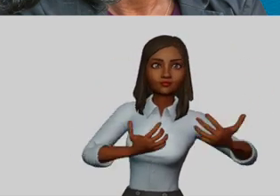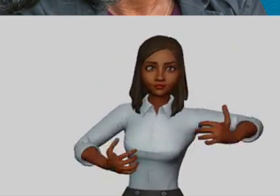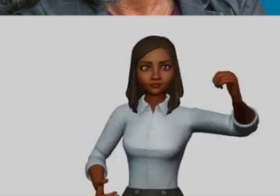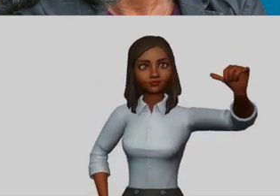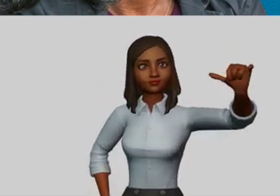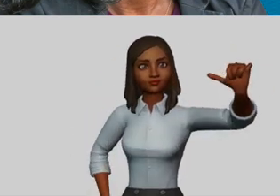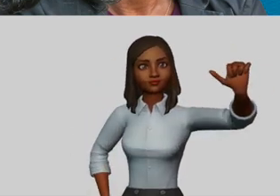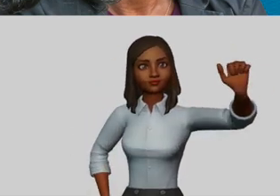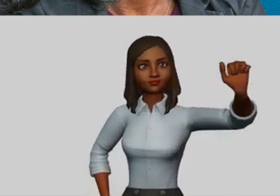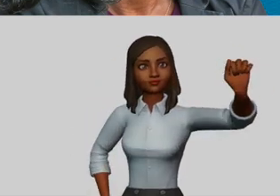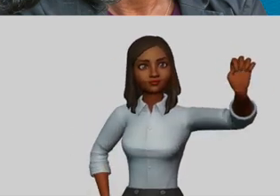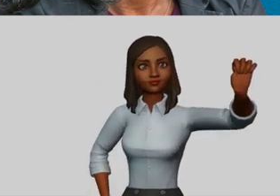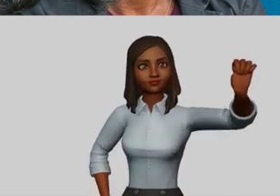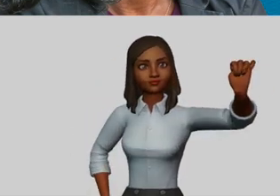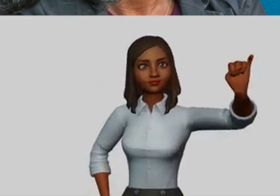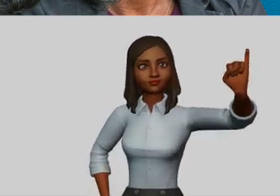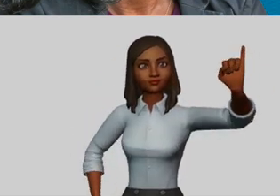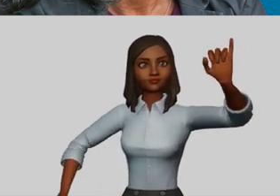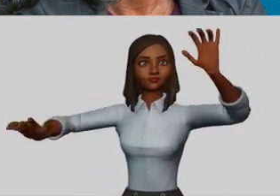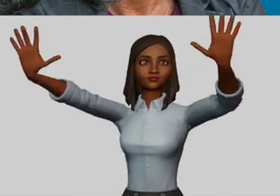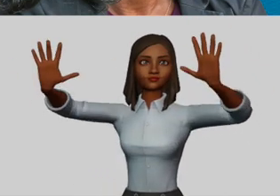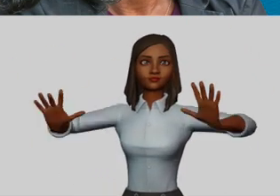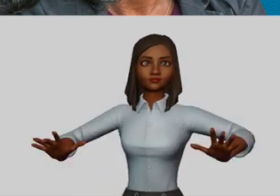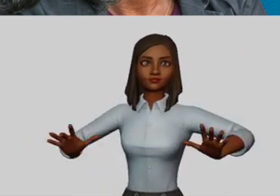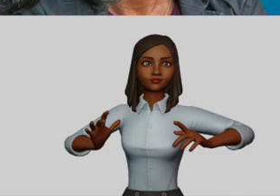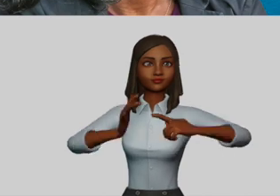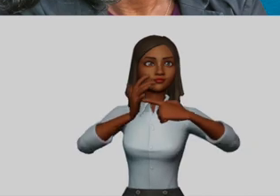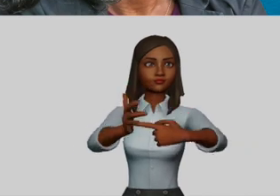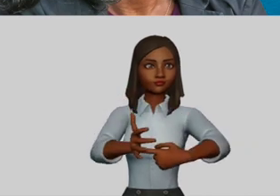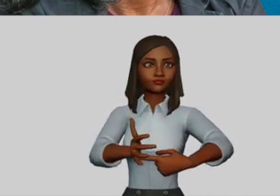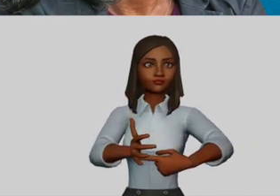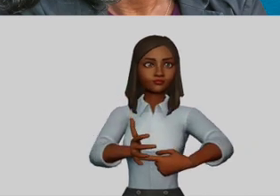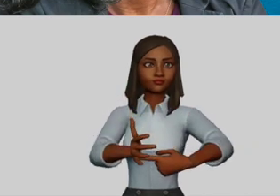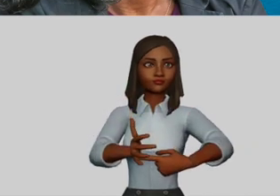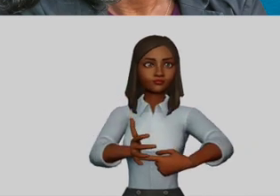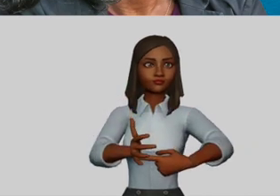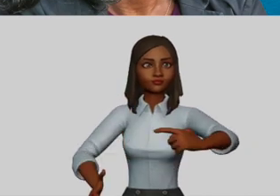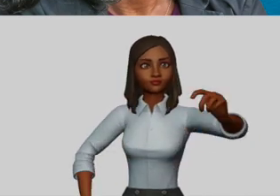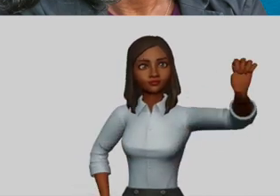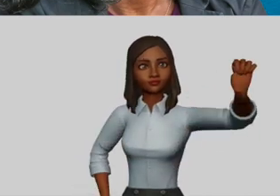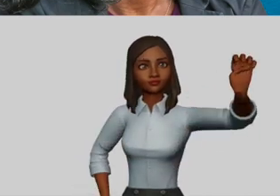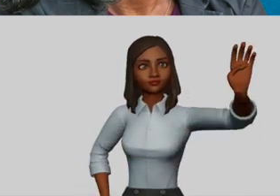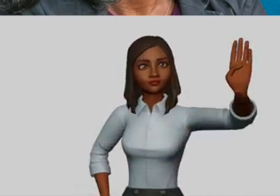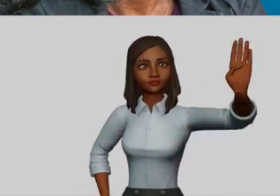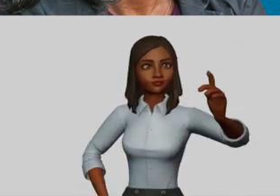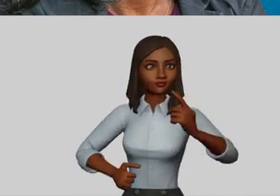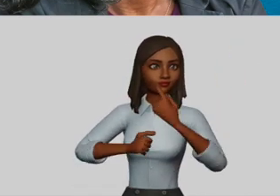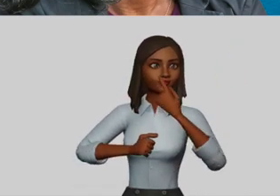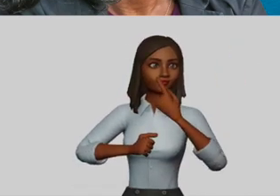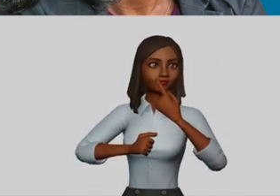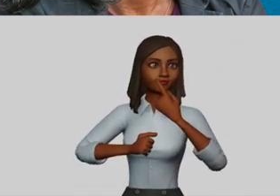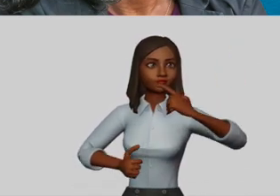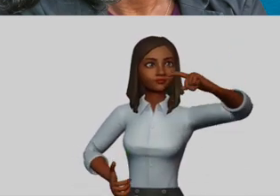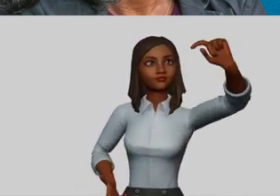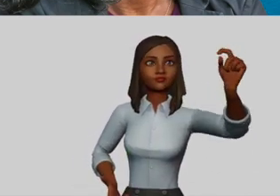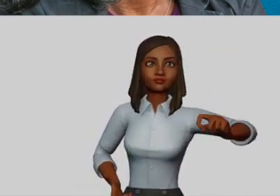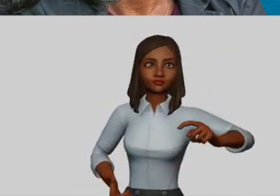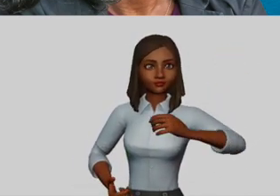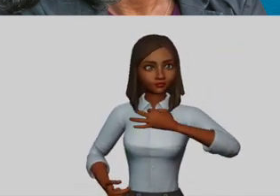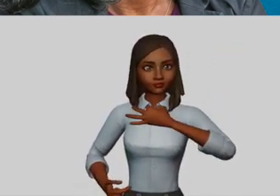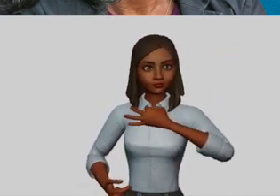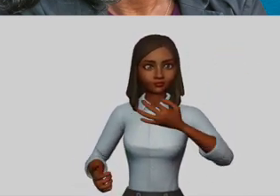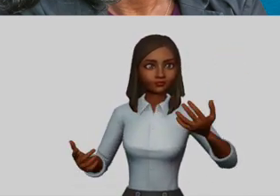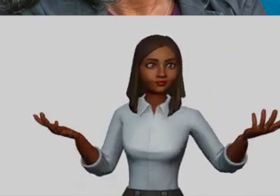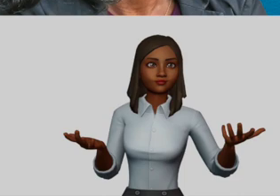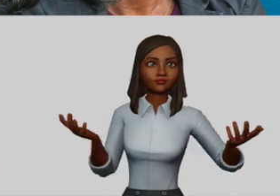muchos emprendedores lo ven. Es lo que llaman un multi-sided platform. Y entender a quién le pueden cobrar y a quién no. O sea, Facebook le